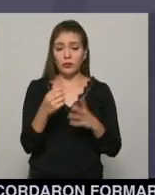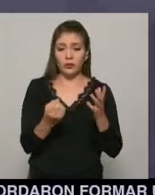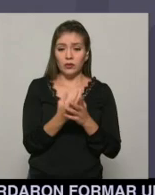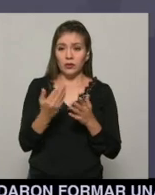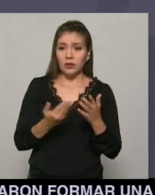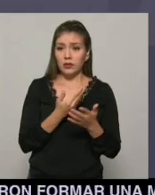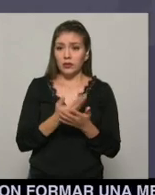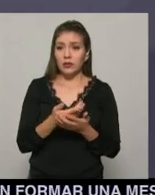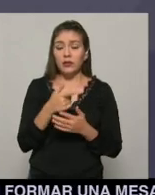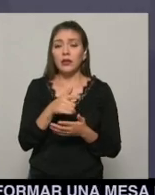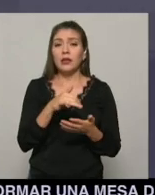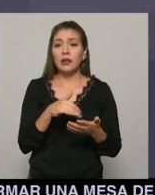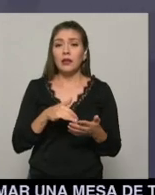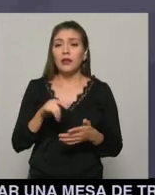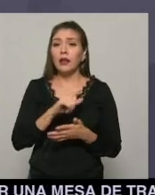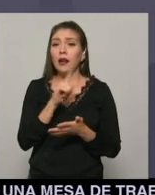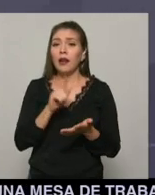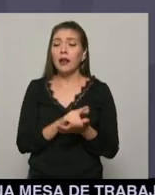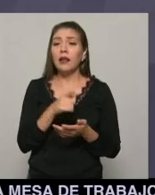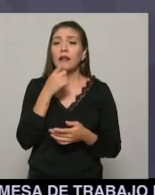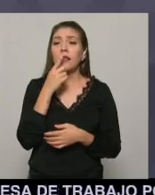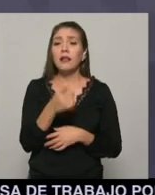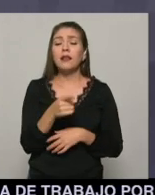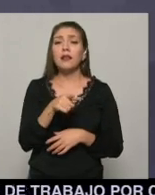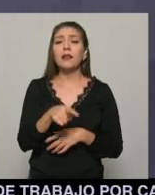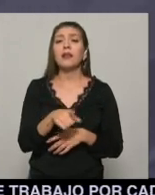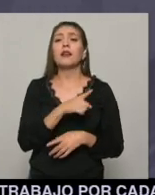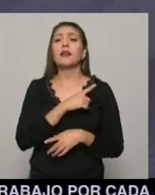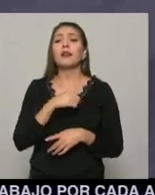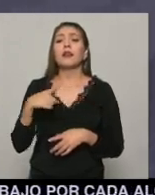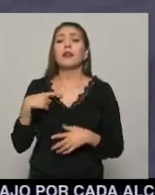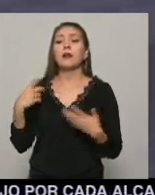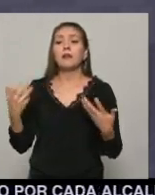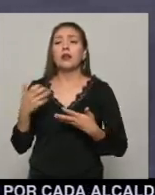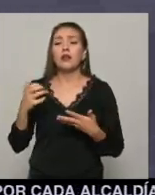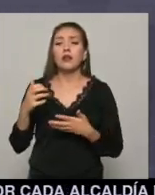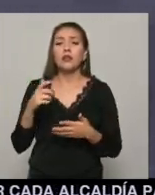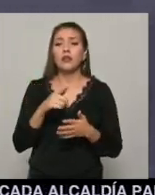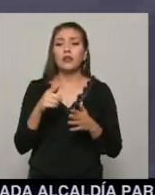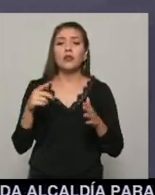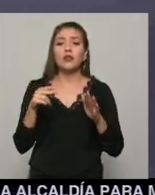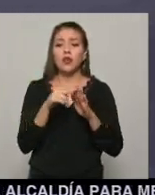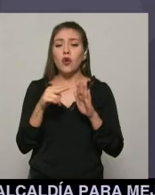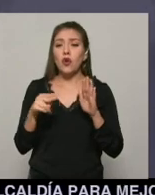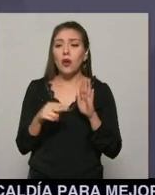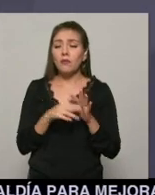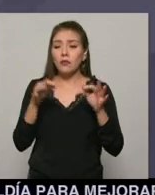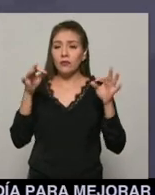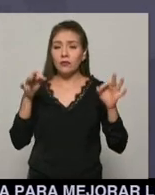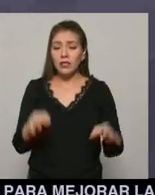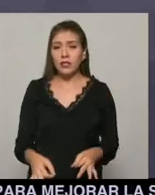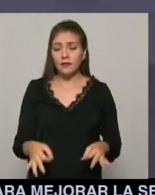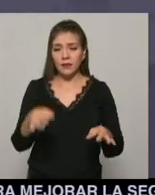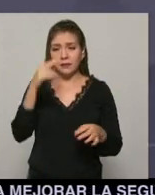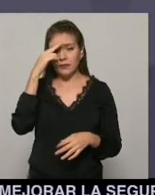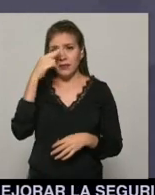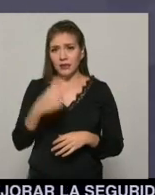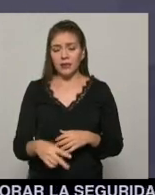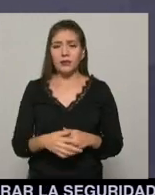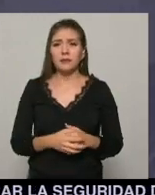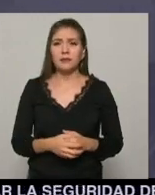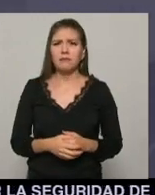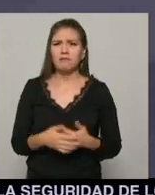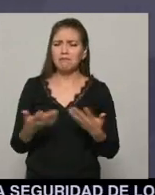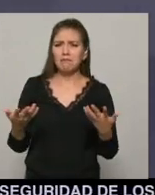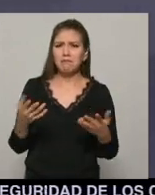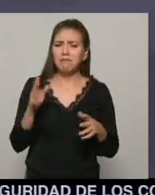propio texto de la ley remite a que deberán de emitirse normas oficiales mexicanas. Entonces, también da una impresión que